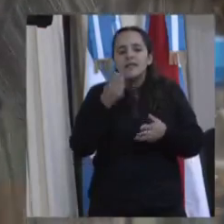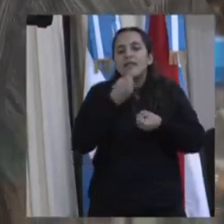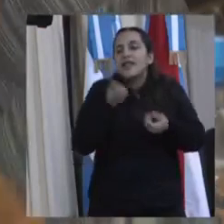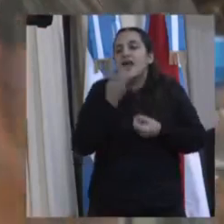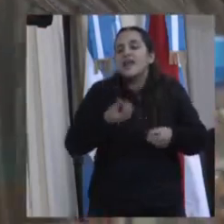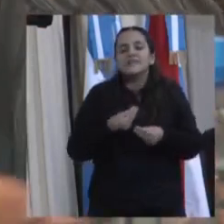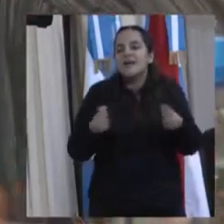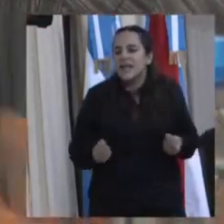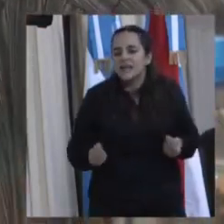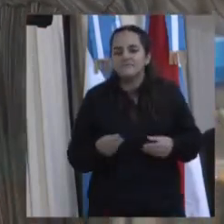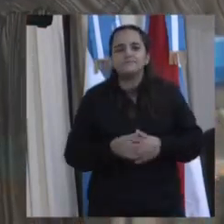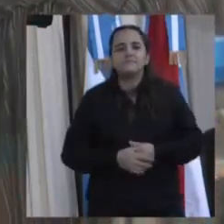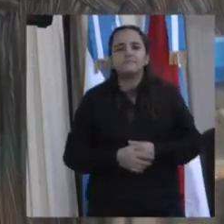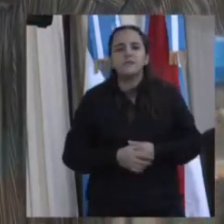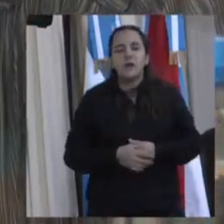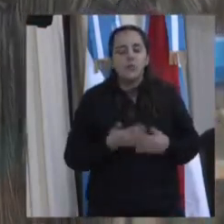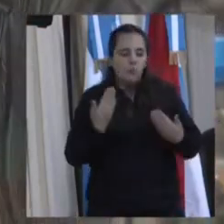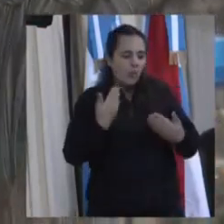Y si tiene sentido ir a discutir ahí.